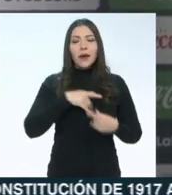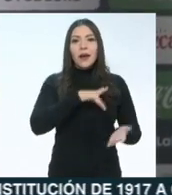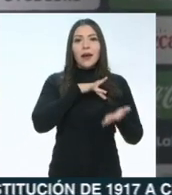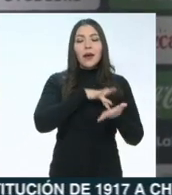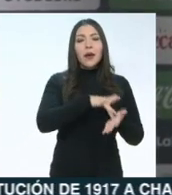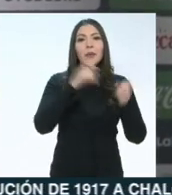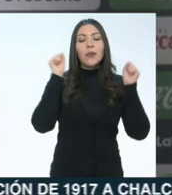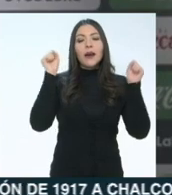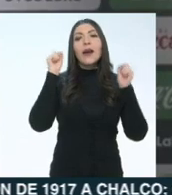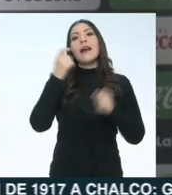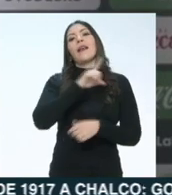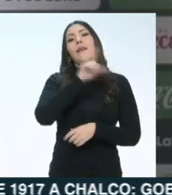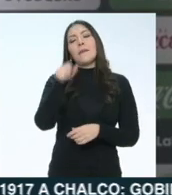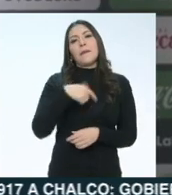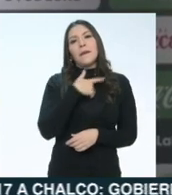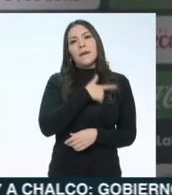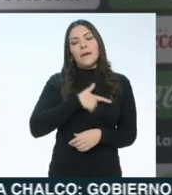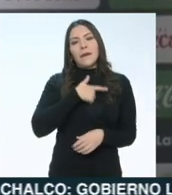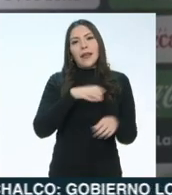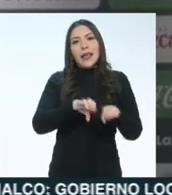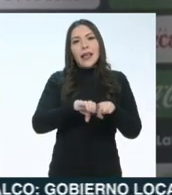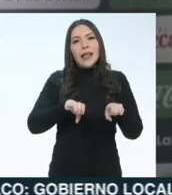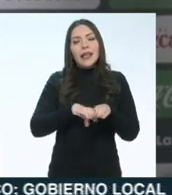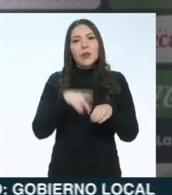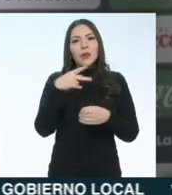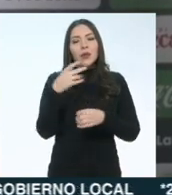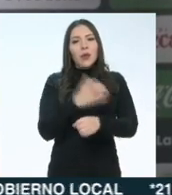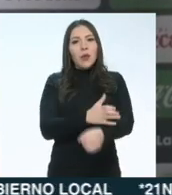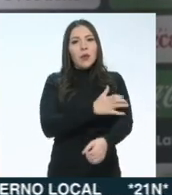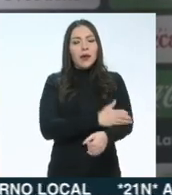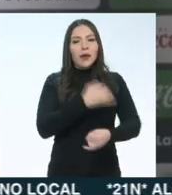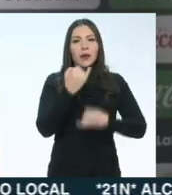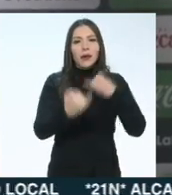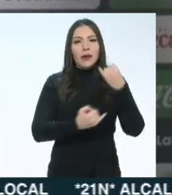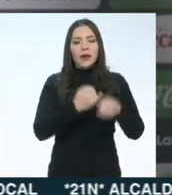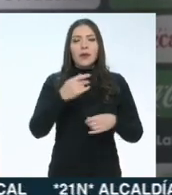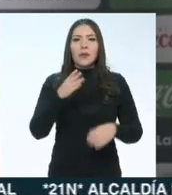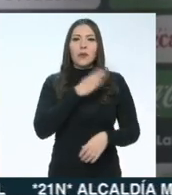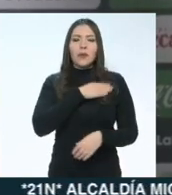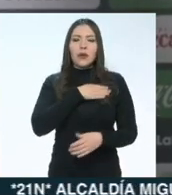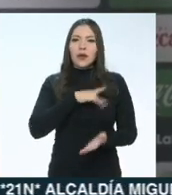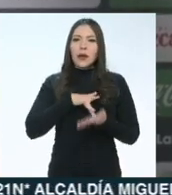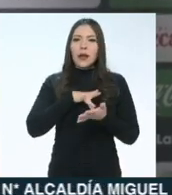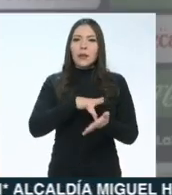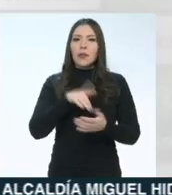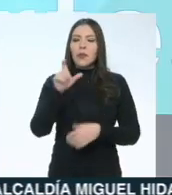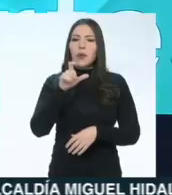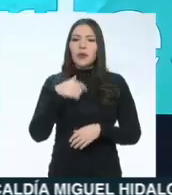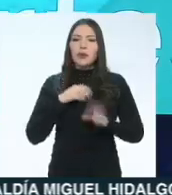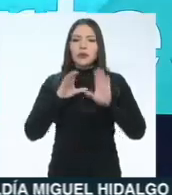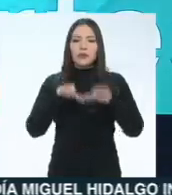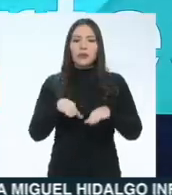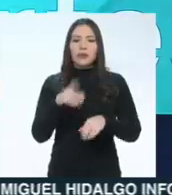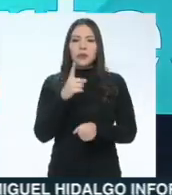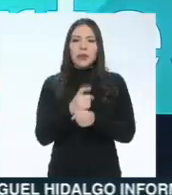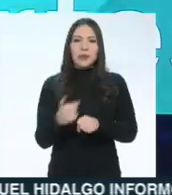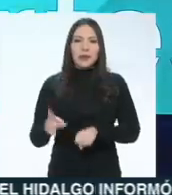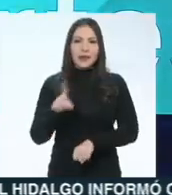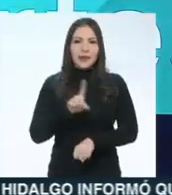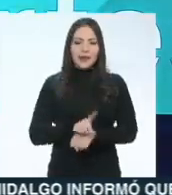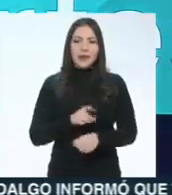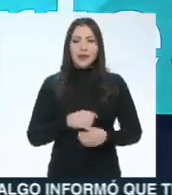de compañeros que tengo futbolísticamente y humanamente. Ellos me han apoyado desde el primer día. De acuerdo